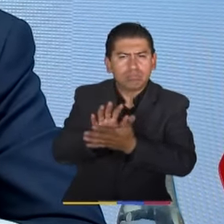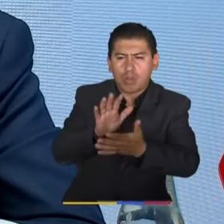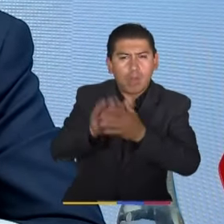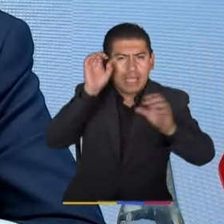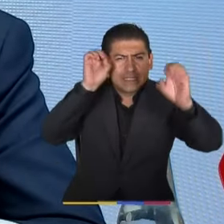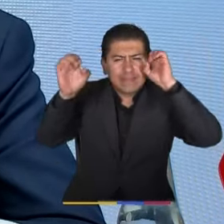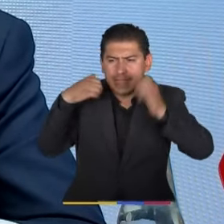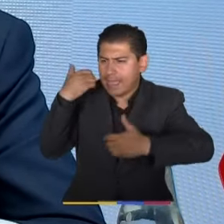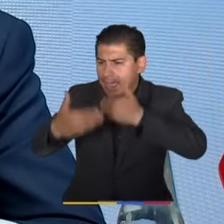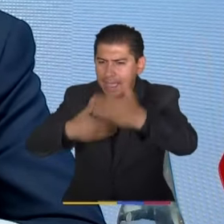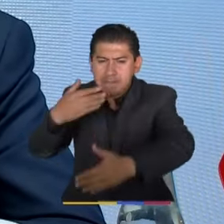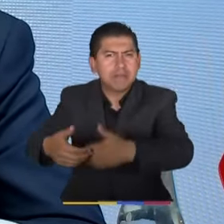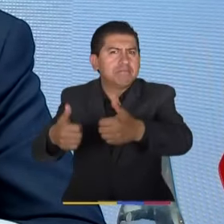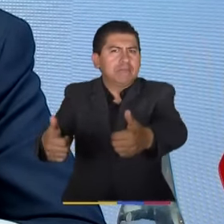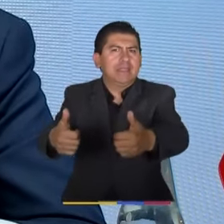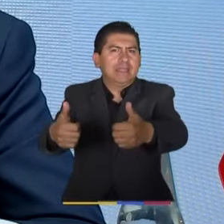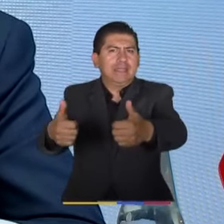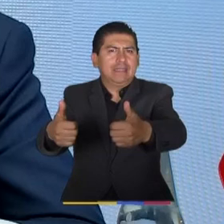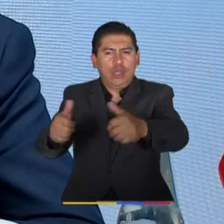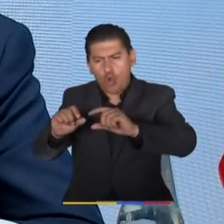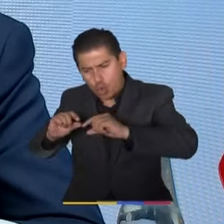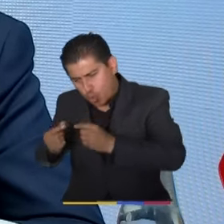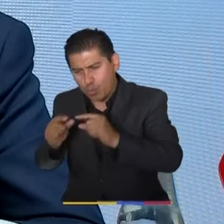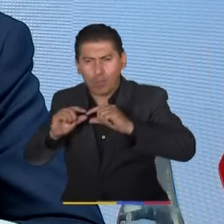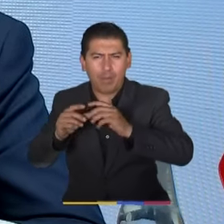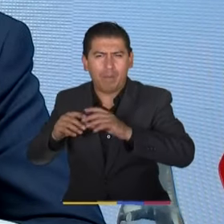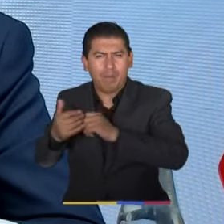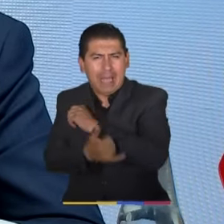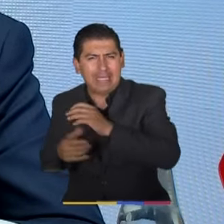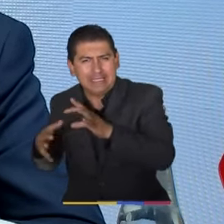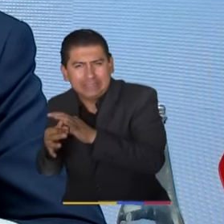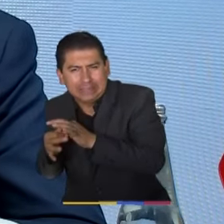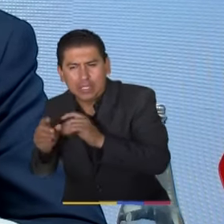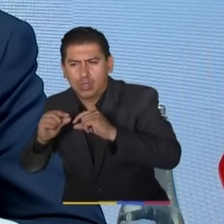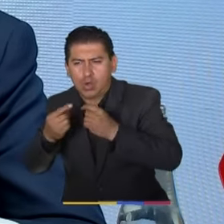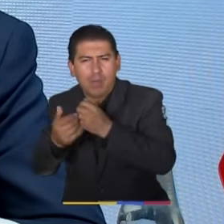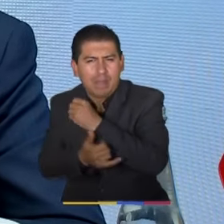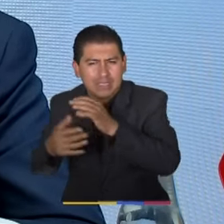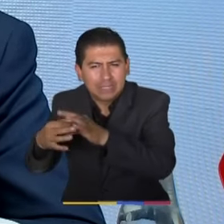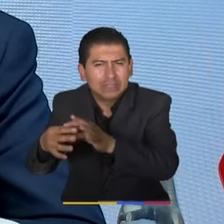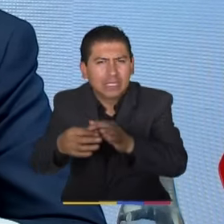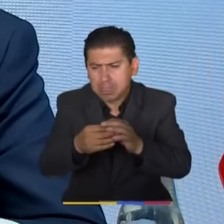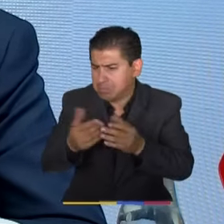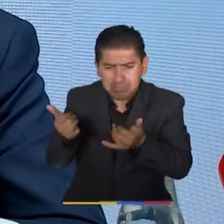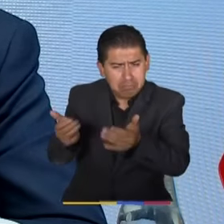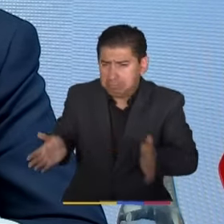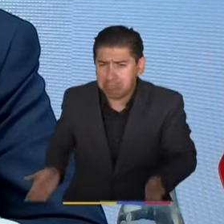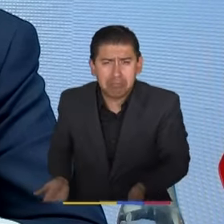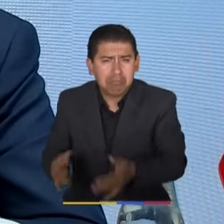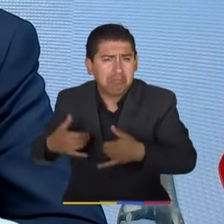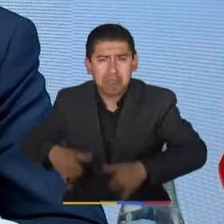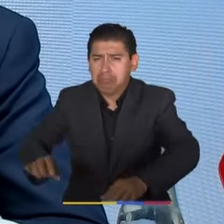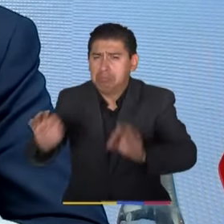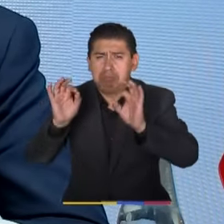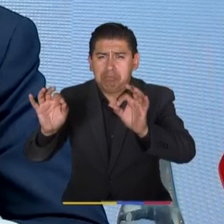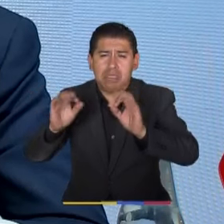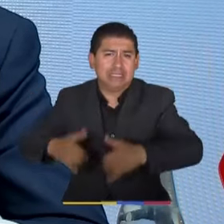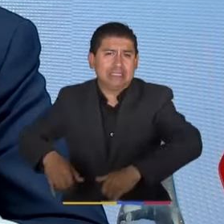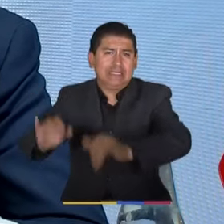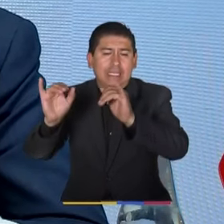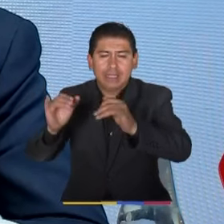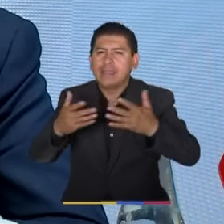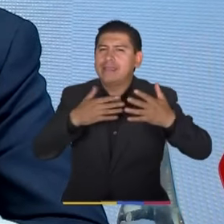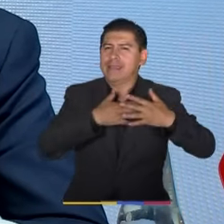común a la luz de los mandatos de los jefes de Estado y de Gobierno y del tercer plan cuatrienal de la